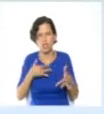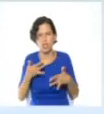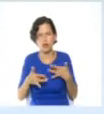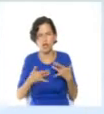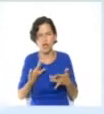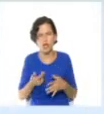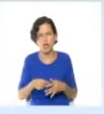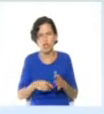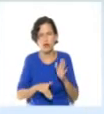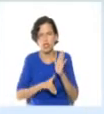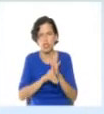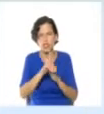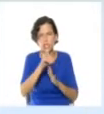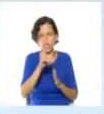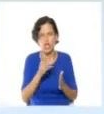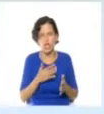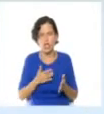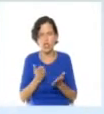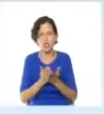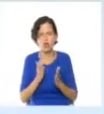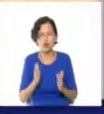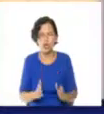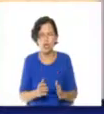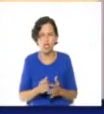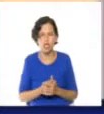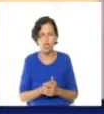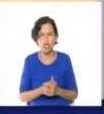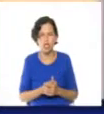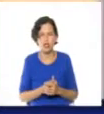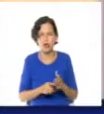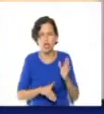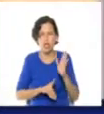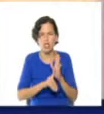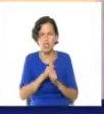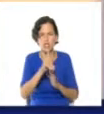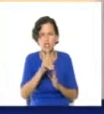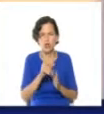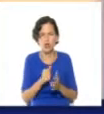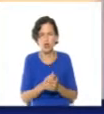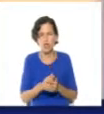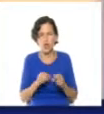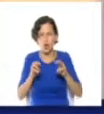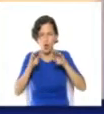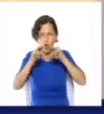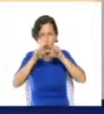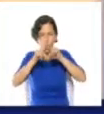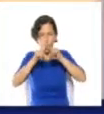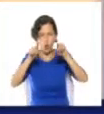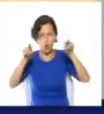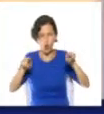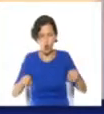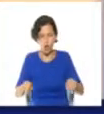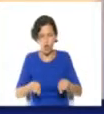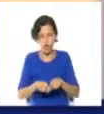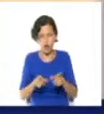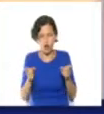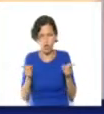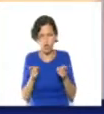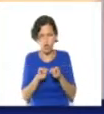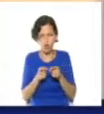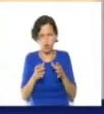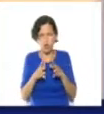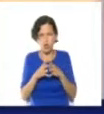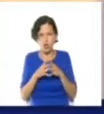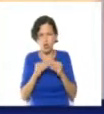van a desarrollar, queridos compañeros, papel y lápiz, van a desarrollar un cuadro resumen sobre